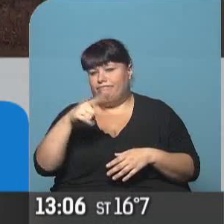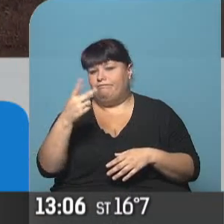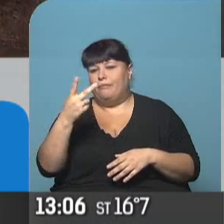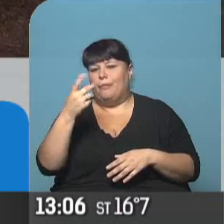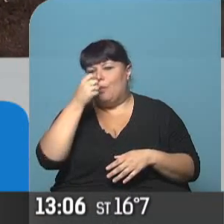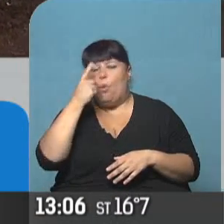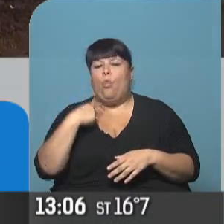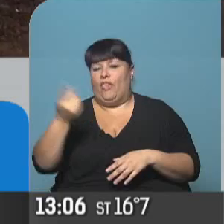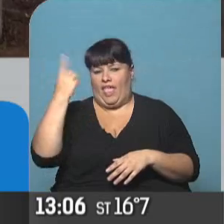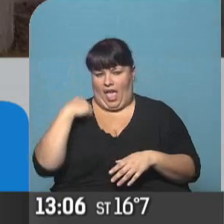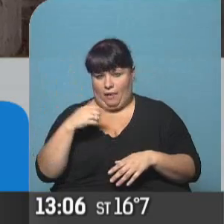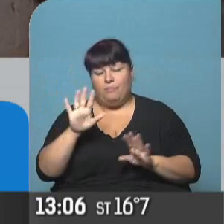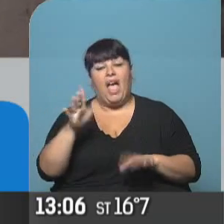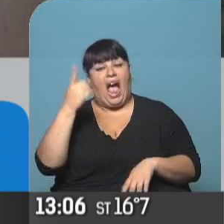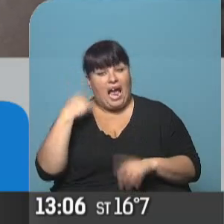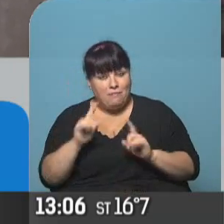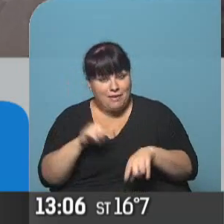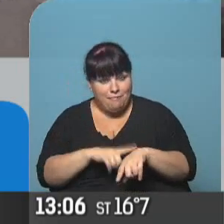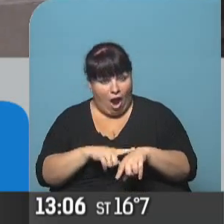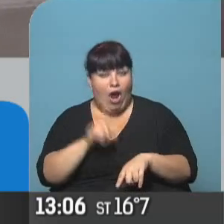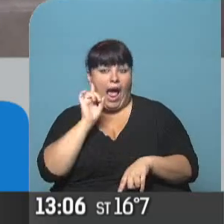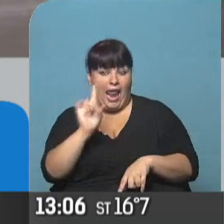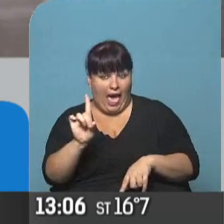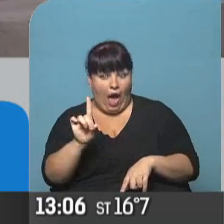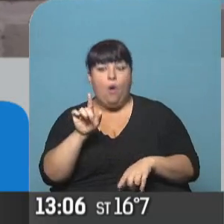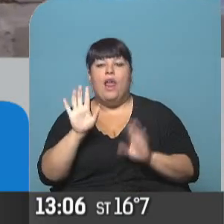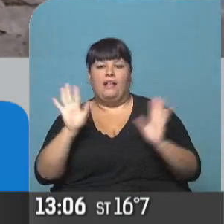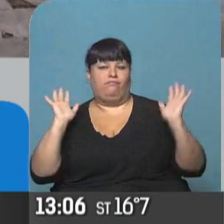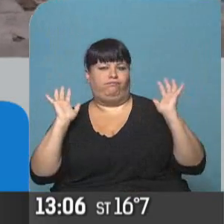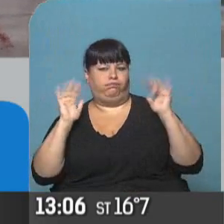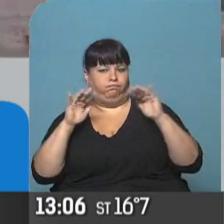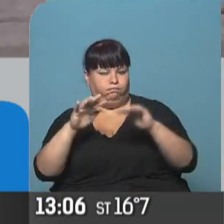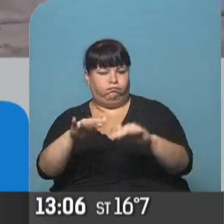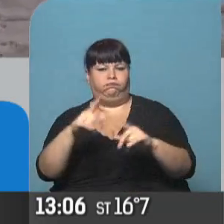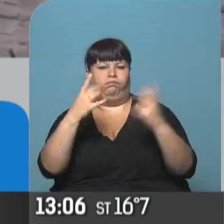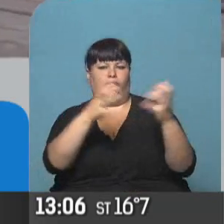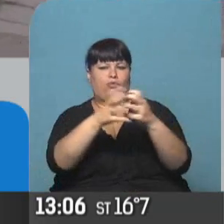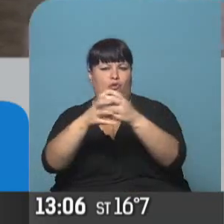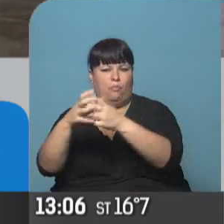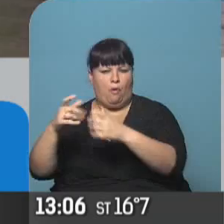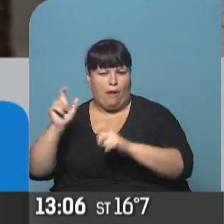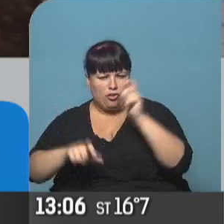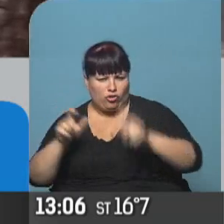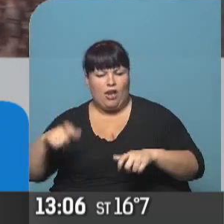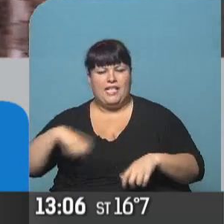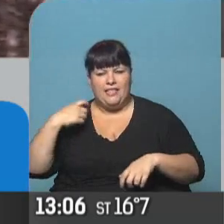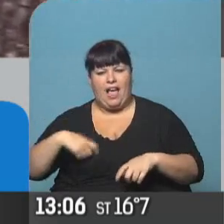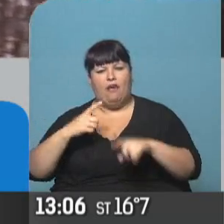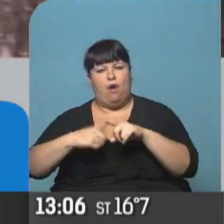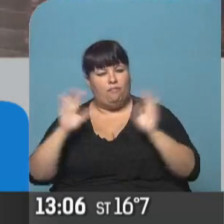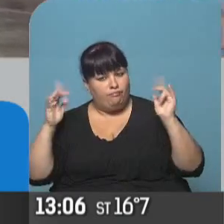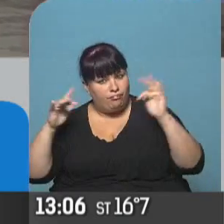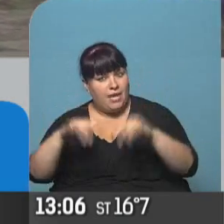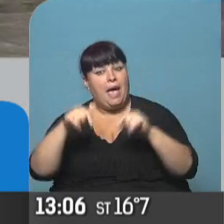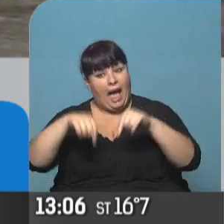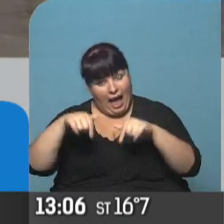24 horas, porque ayer a esta hora, a las 13, se había convocado a las distintas organizaciones sociales, sindicales y políticas para